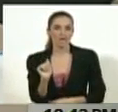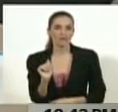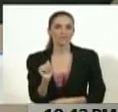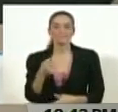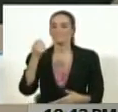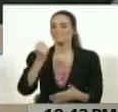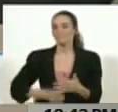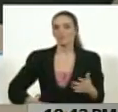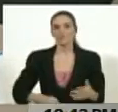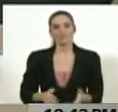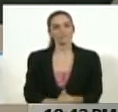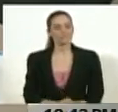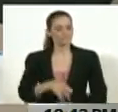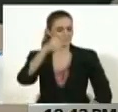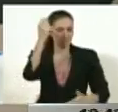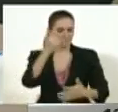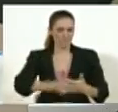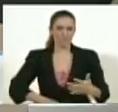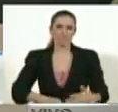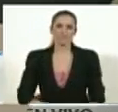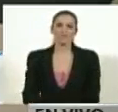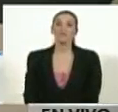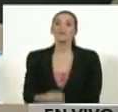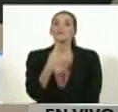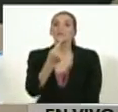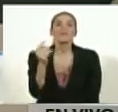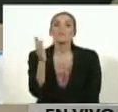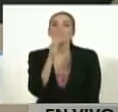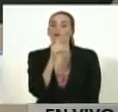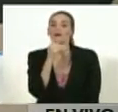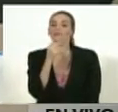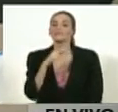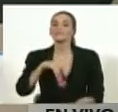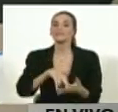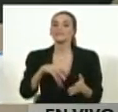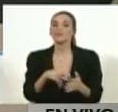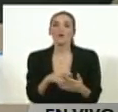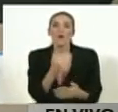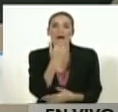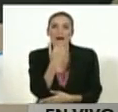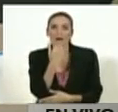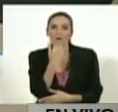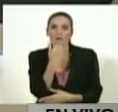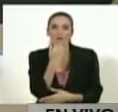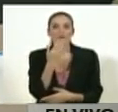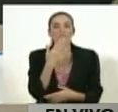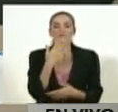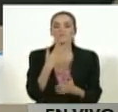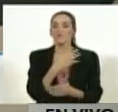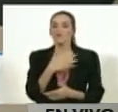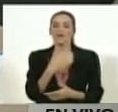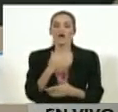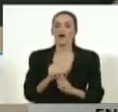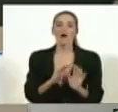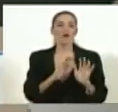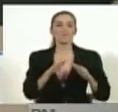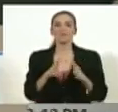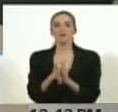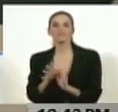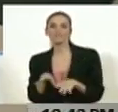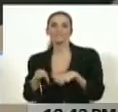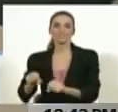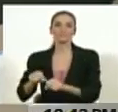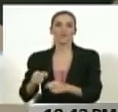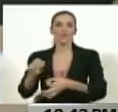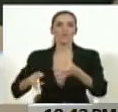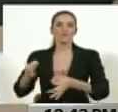prohíbe se prohíbe dice no existe concepto alguno que justifique la intervención en los asuntos de una